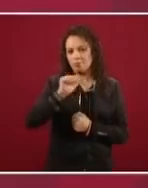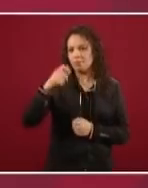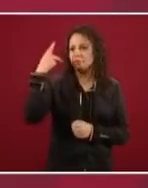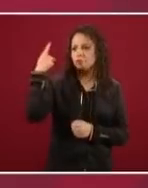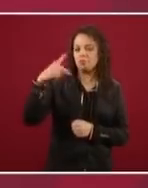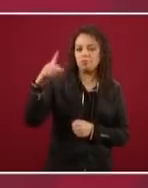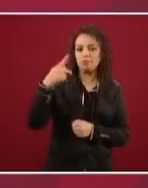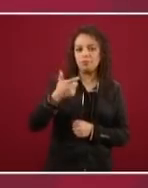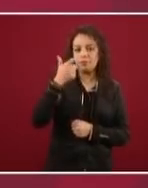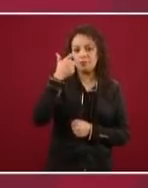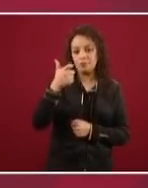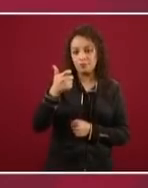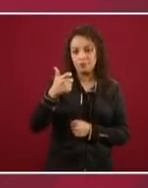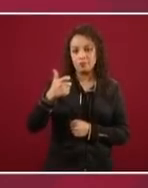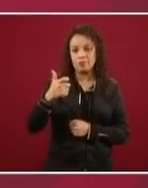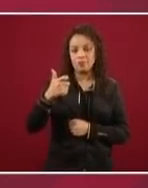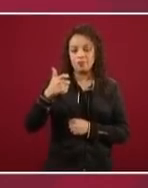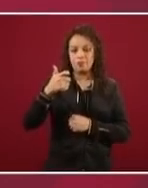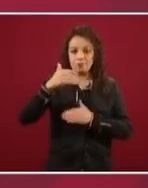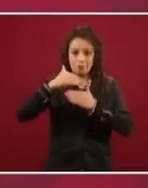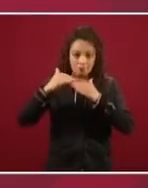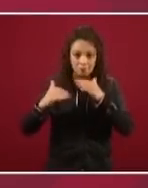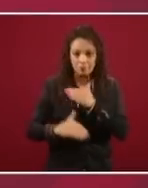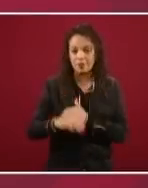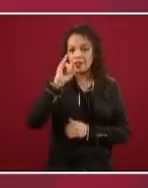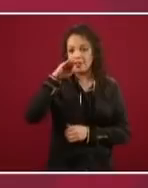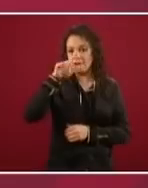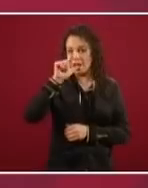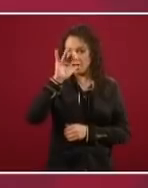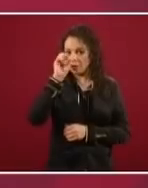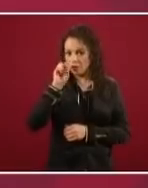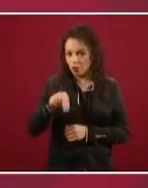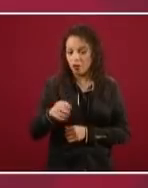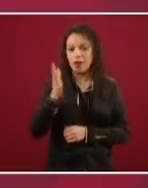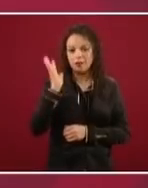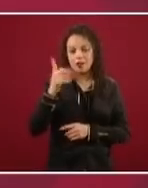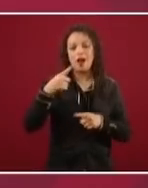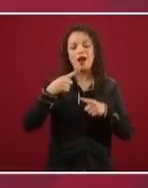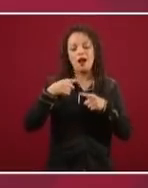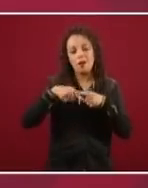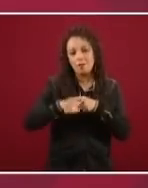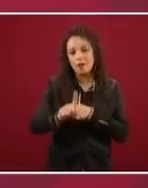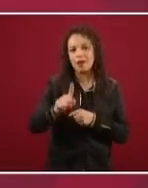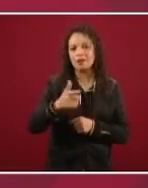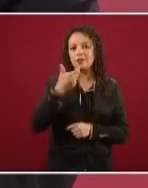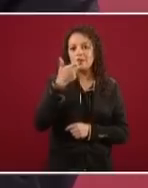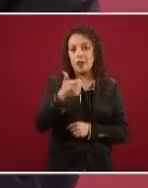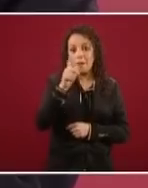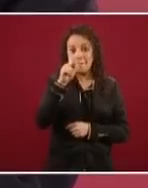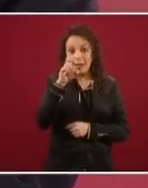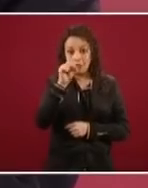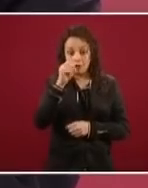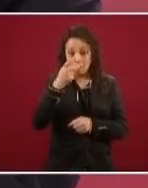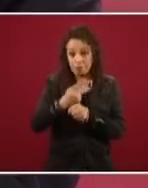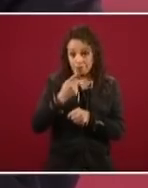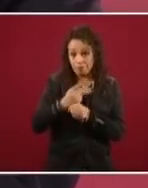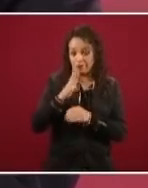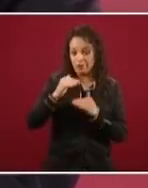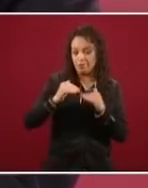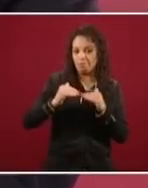el peso ya lo hemos dicho se ha apreciado es la moneda